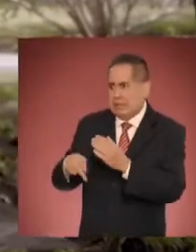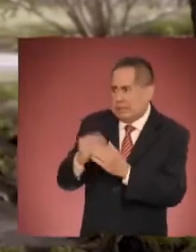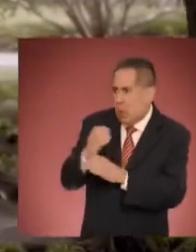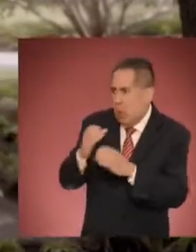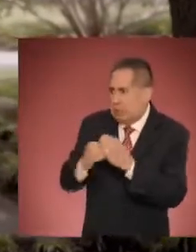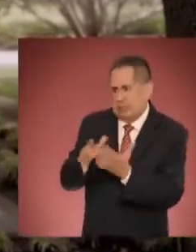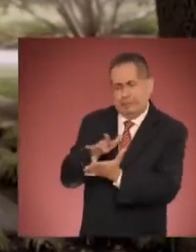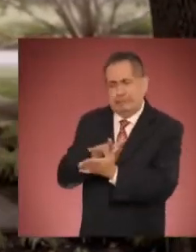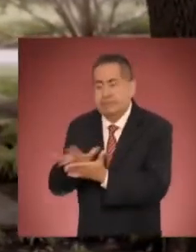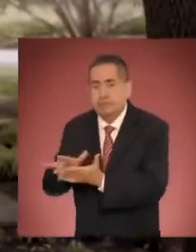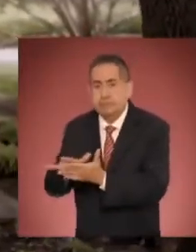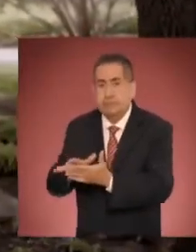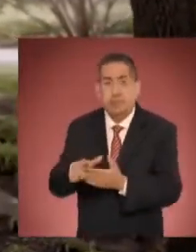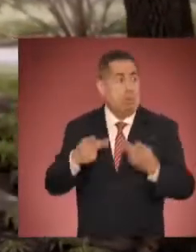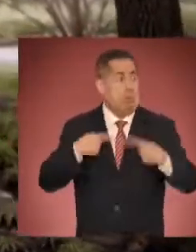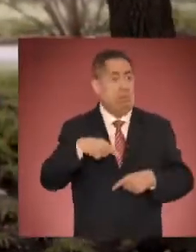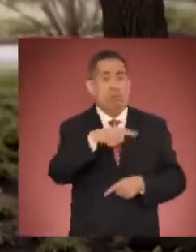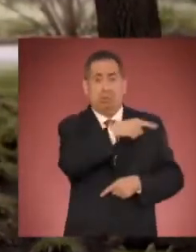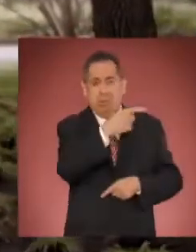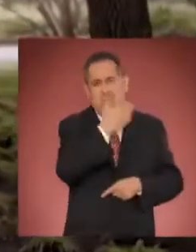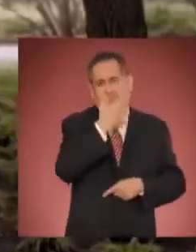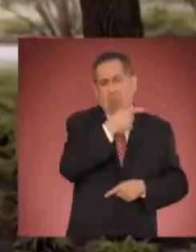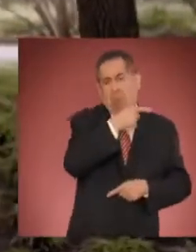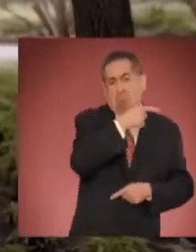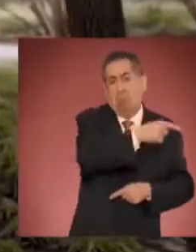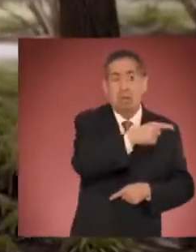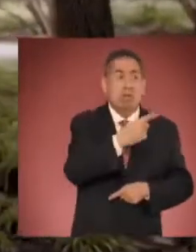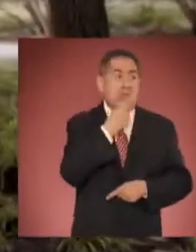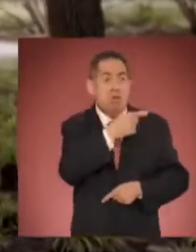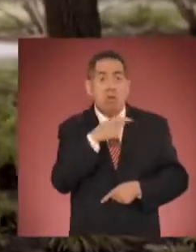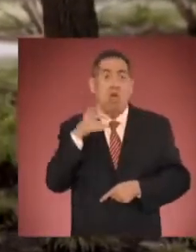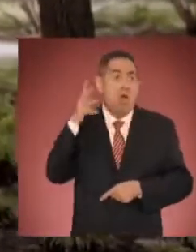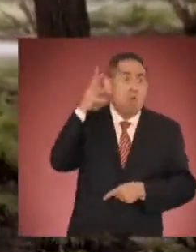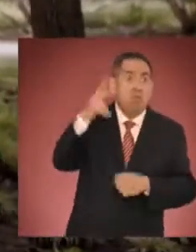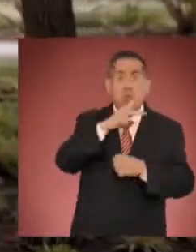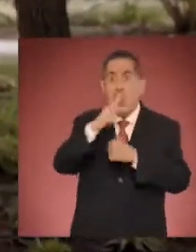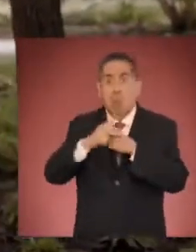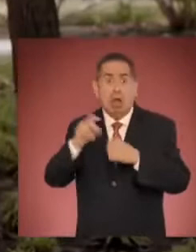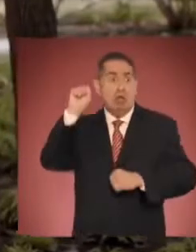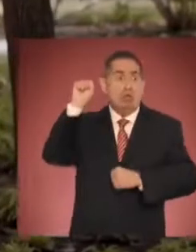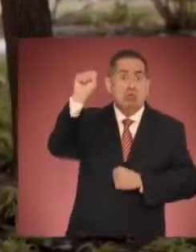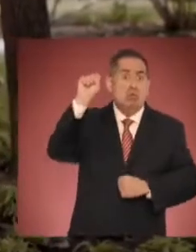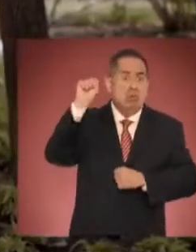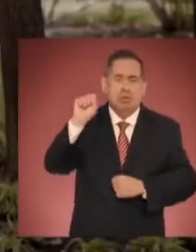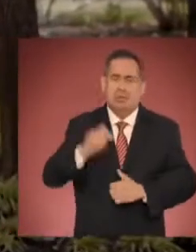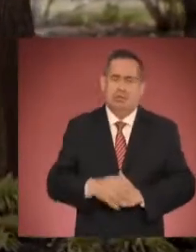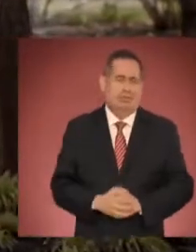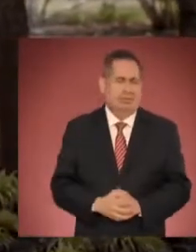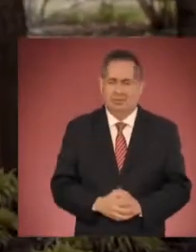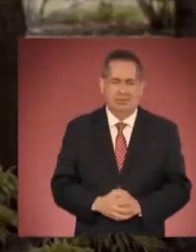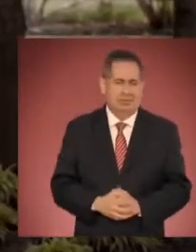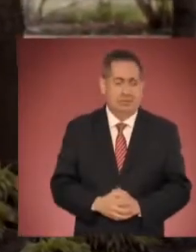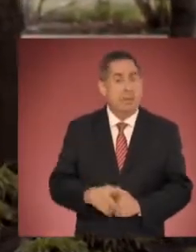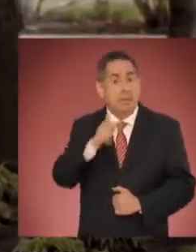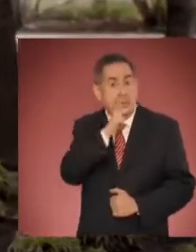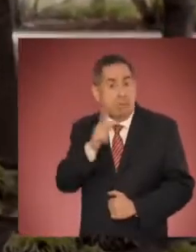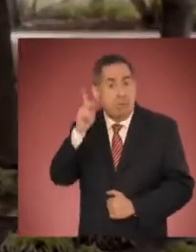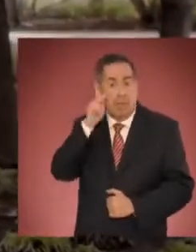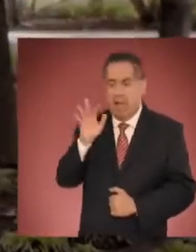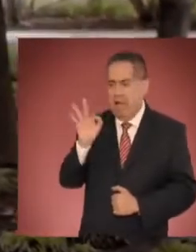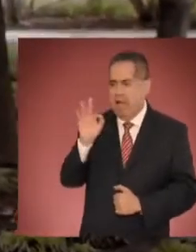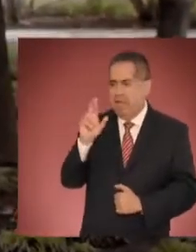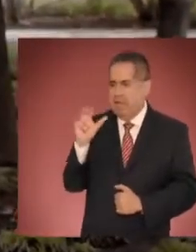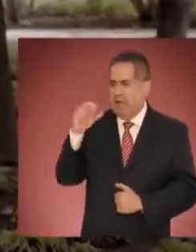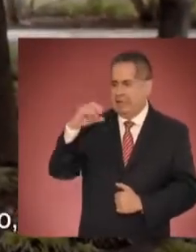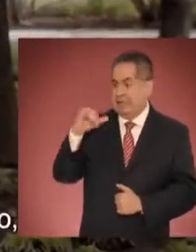los desposeídos. Los conservadores sostienen de que estamos llevando al país al comunismo. El Papa